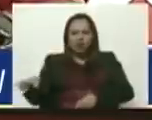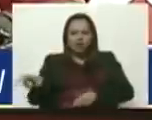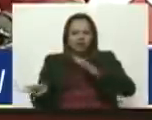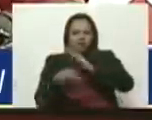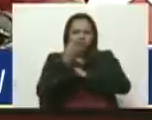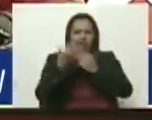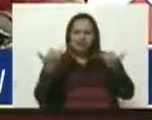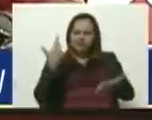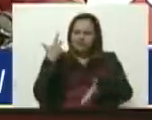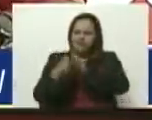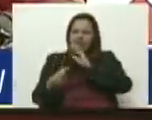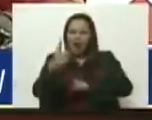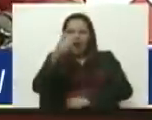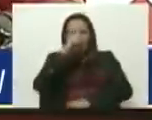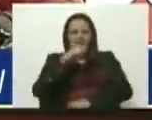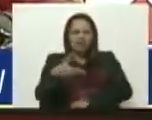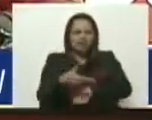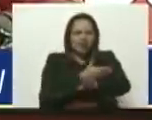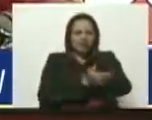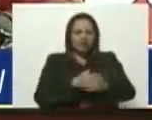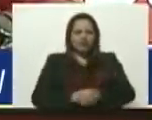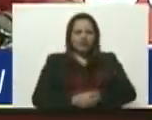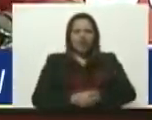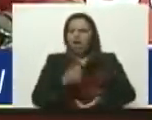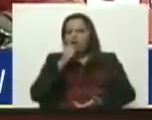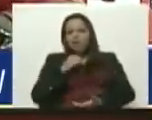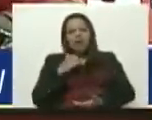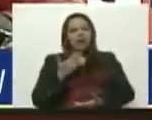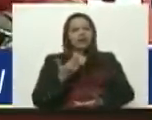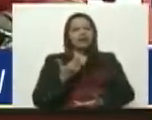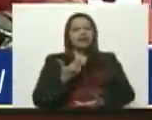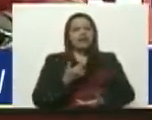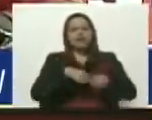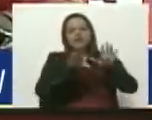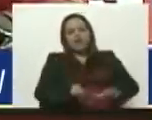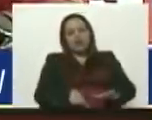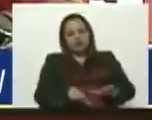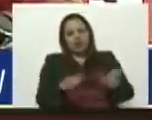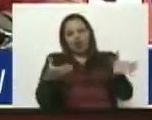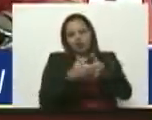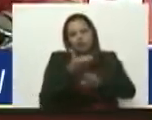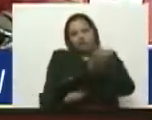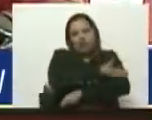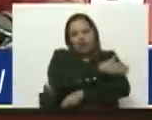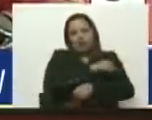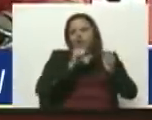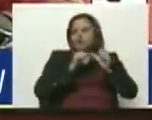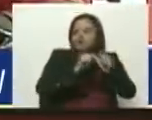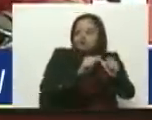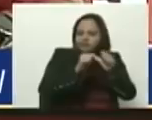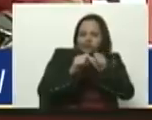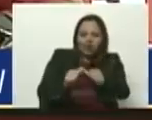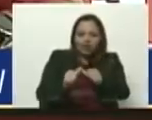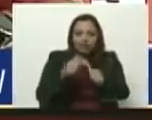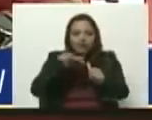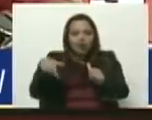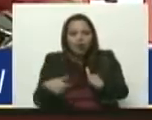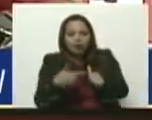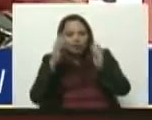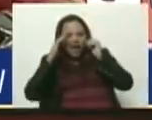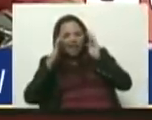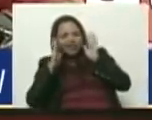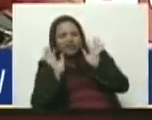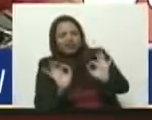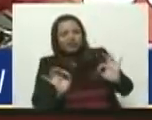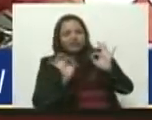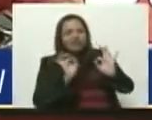no van a descansar la derecha no va a descansar tengamos presente eso pero nos descuidemos tenemos